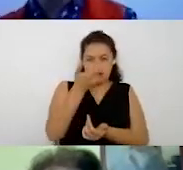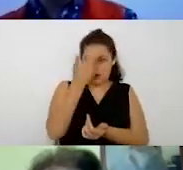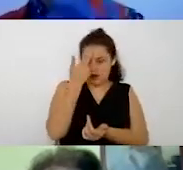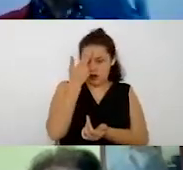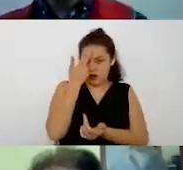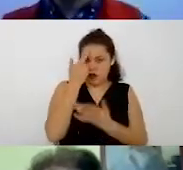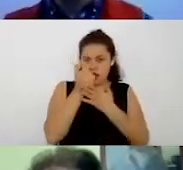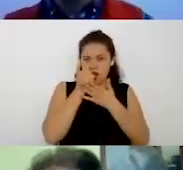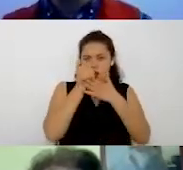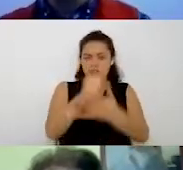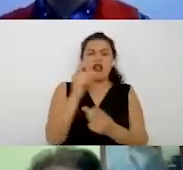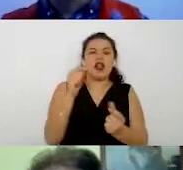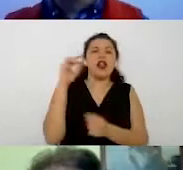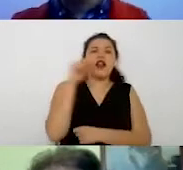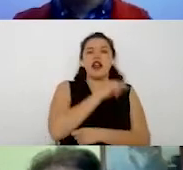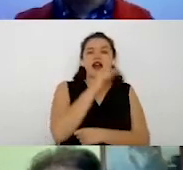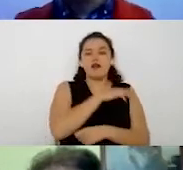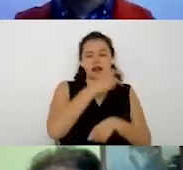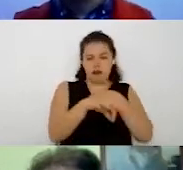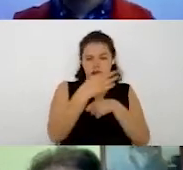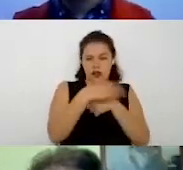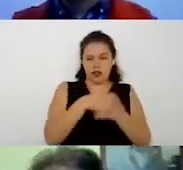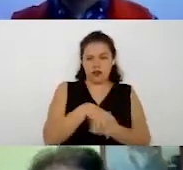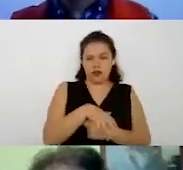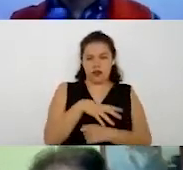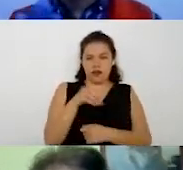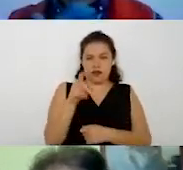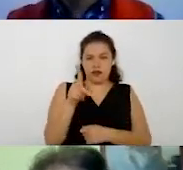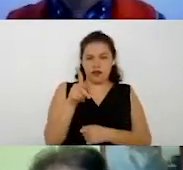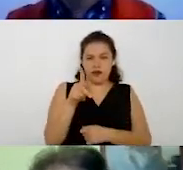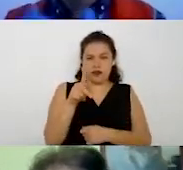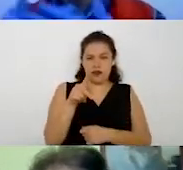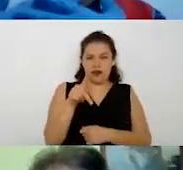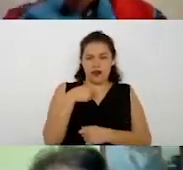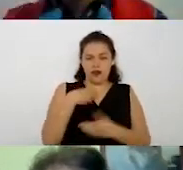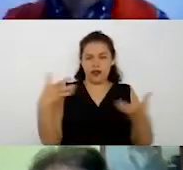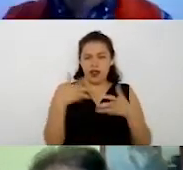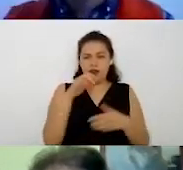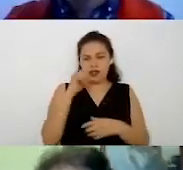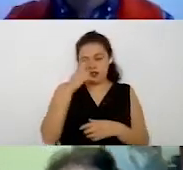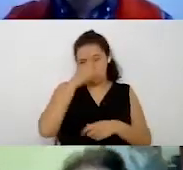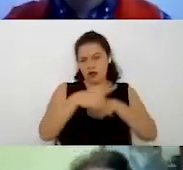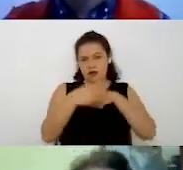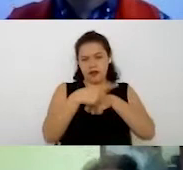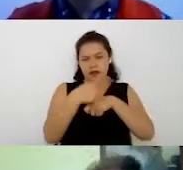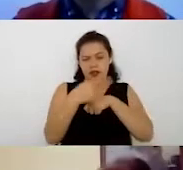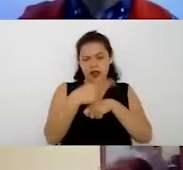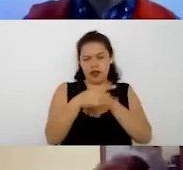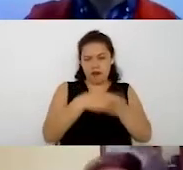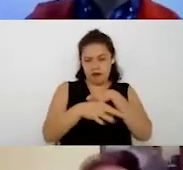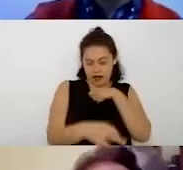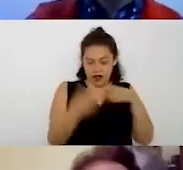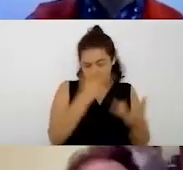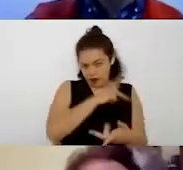ayuda inmediata y temporal. ¿Ok? Esto lo hago yo mientras llega la ayuda especializada. ¿De